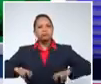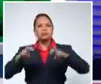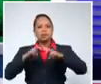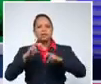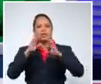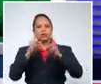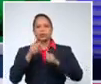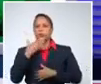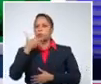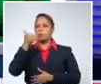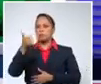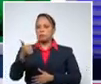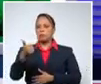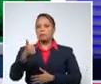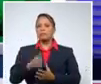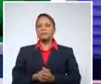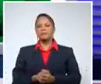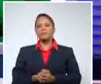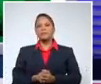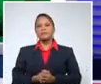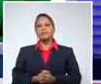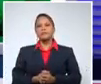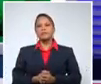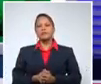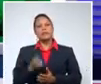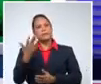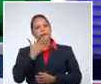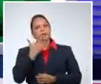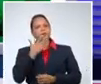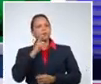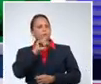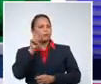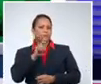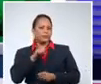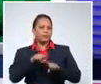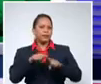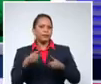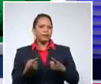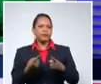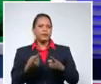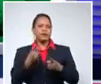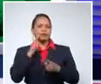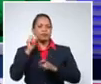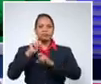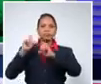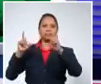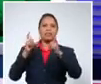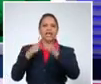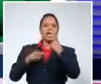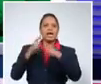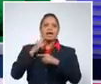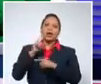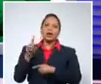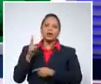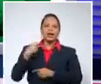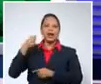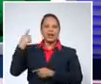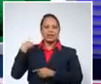ya me disculpo, pero yéndome de la pregunta, ¿no?, que me llamó la atención porque es algo que ayer